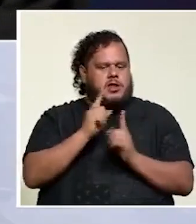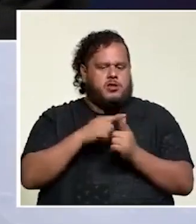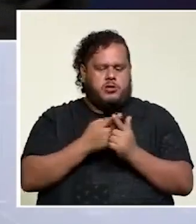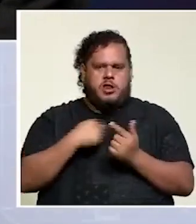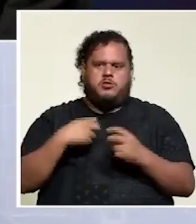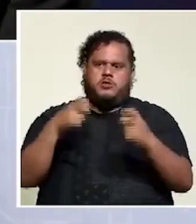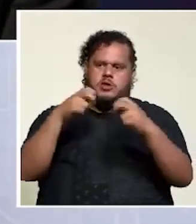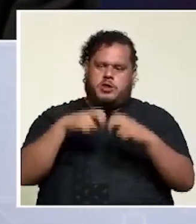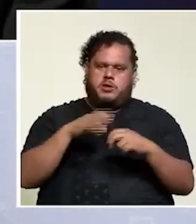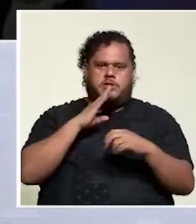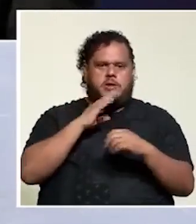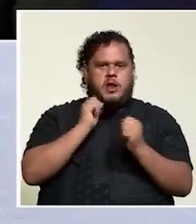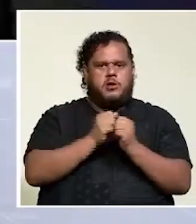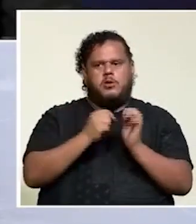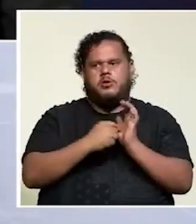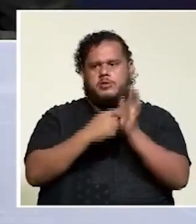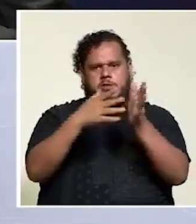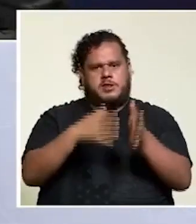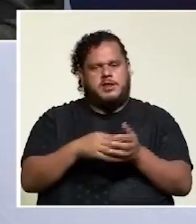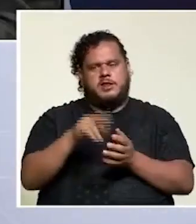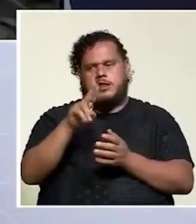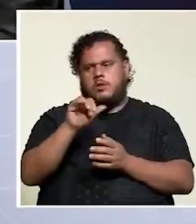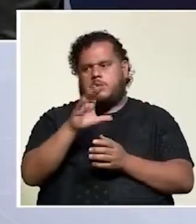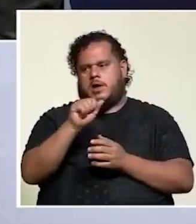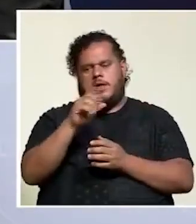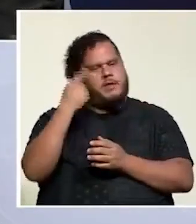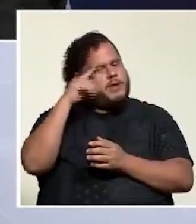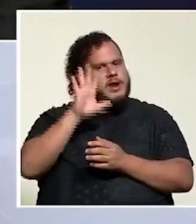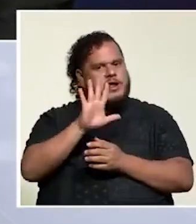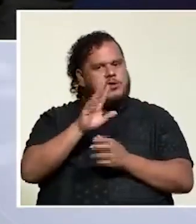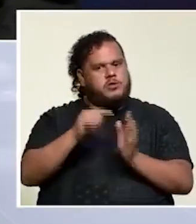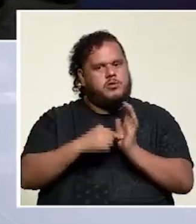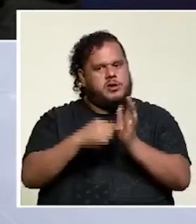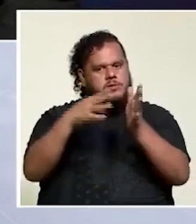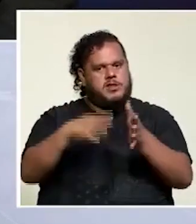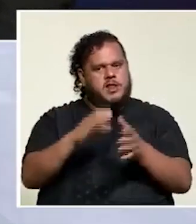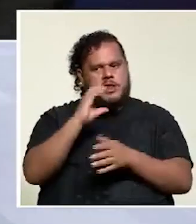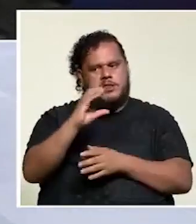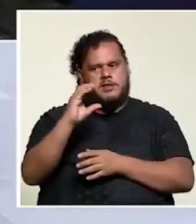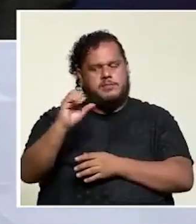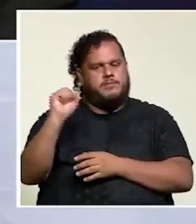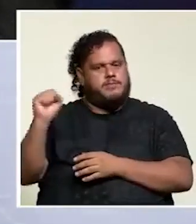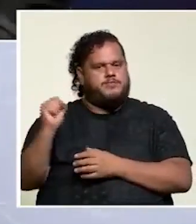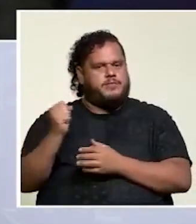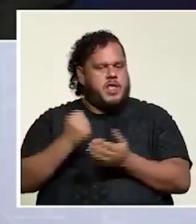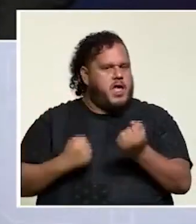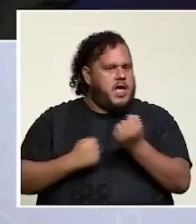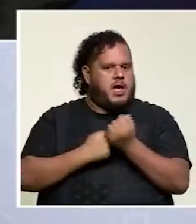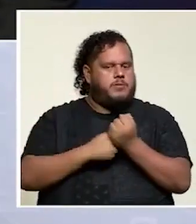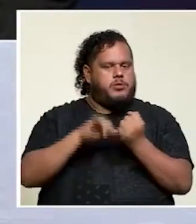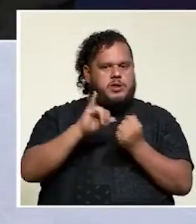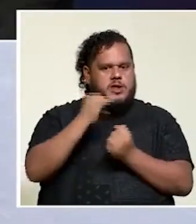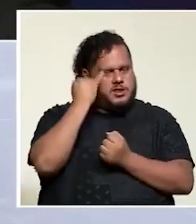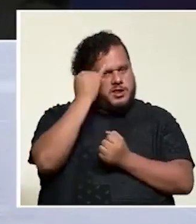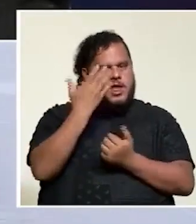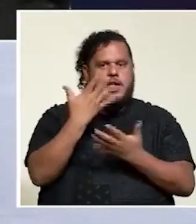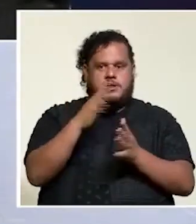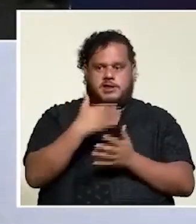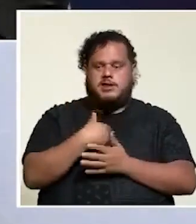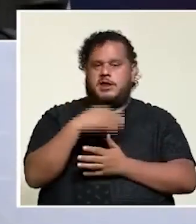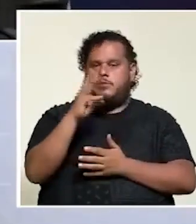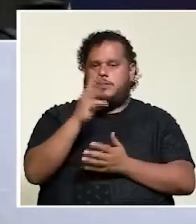sentaremos a hablar con los representantes de UCAEP para que sus representantes en la Caja Costarricense del Seguro Social apoyen esta idea. Ya tenemos